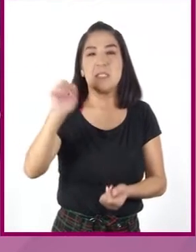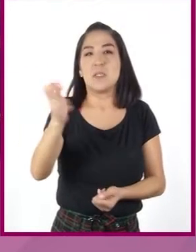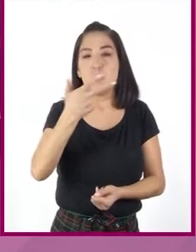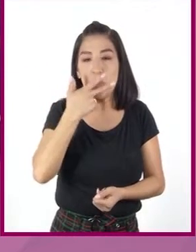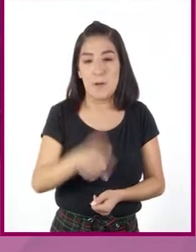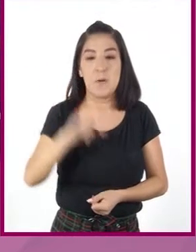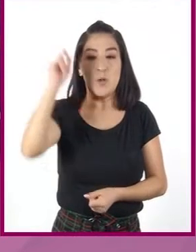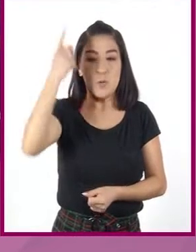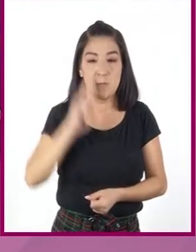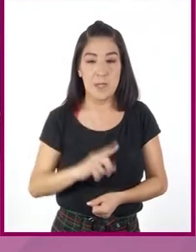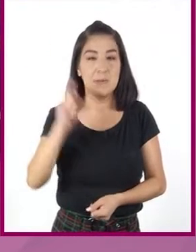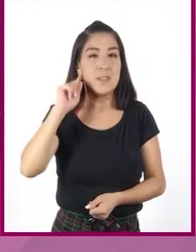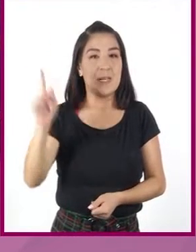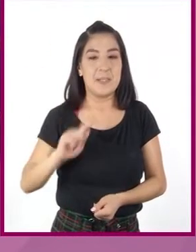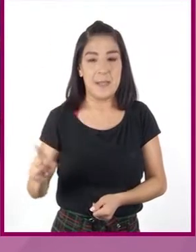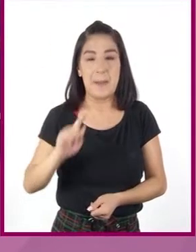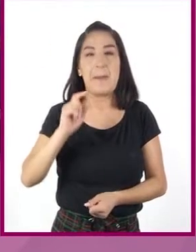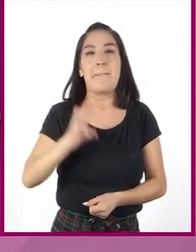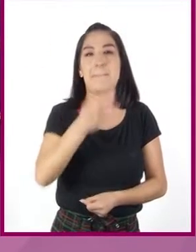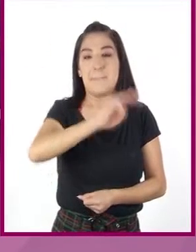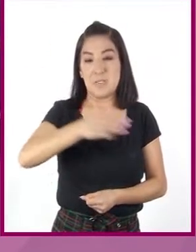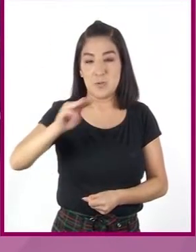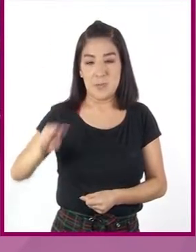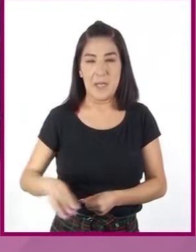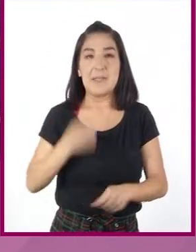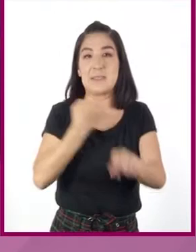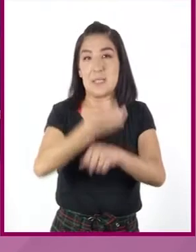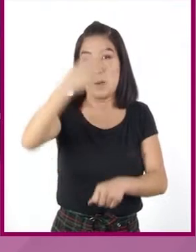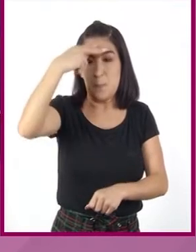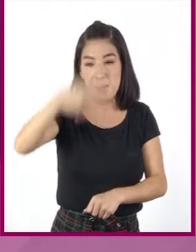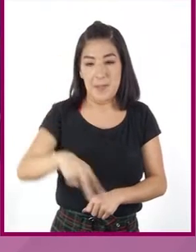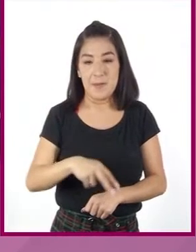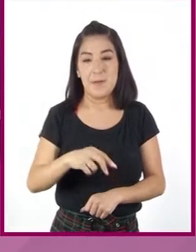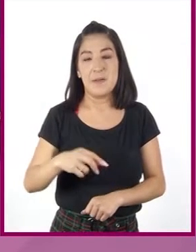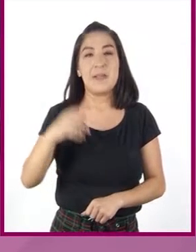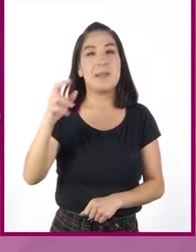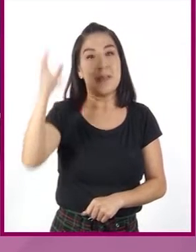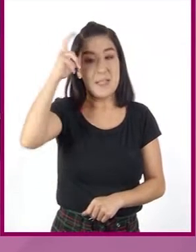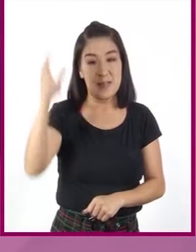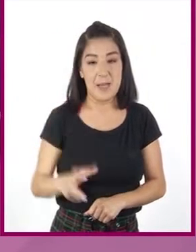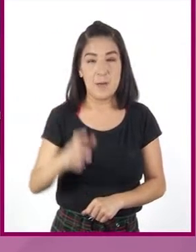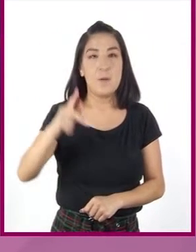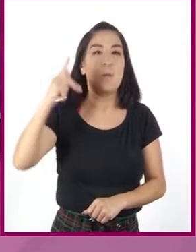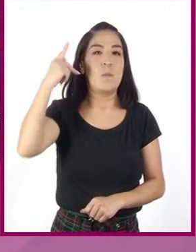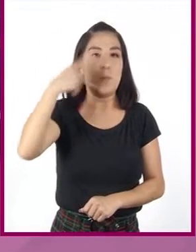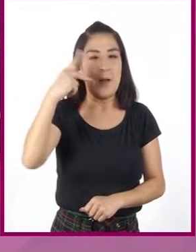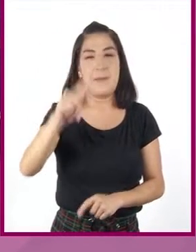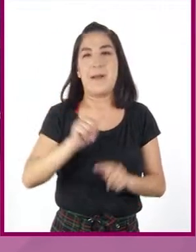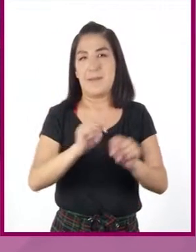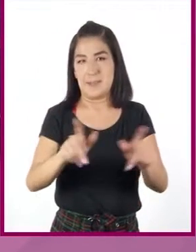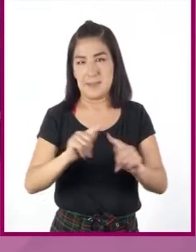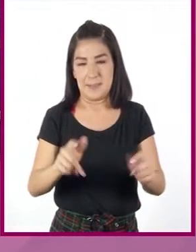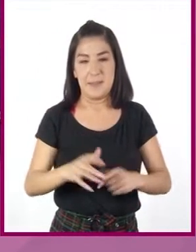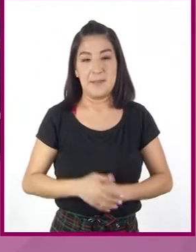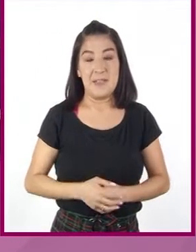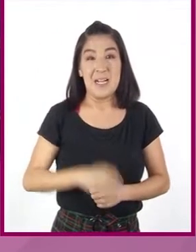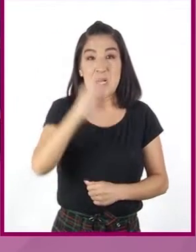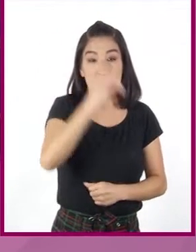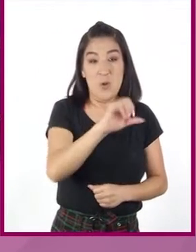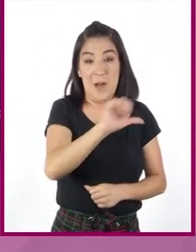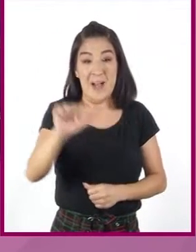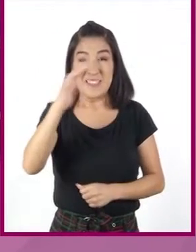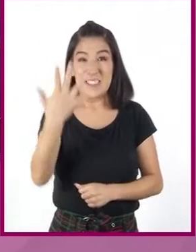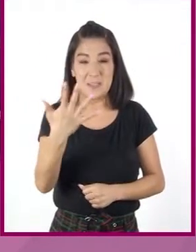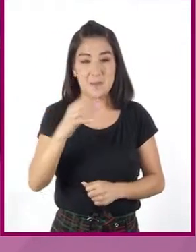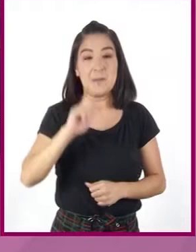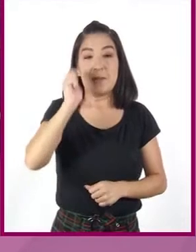Durango, Zacatecas, Michoacán, Estado de México, Hidalgo, Puebla y Tlaxcala, y de 0 a 5 grados